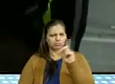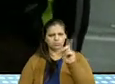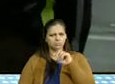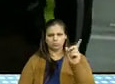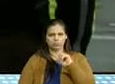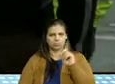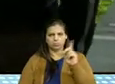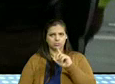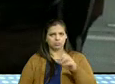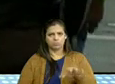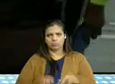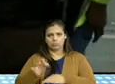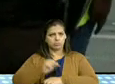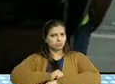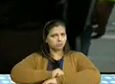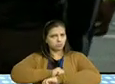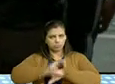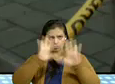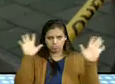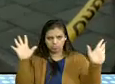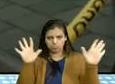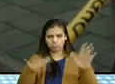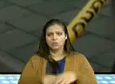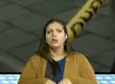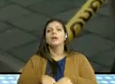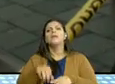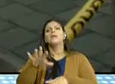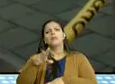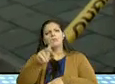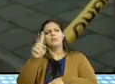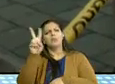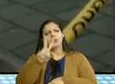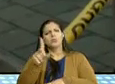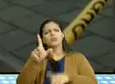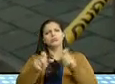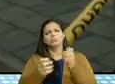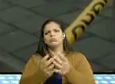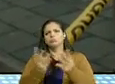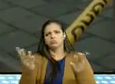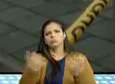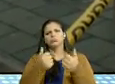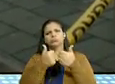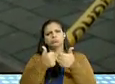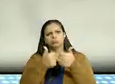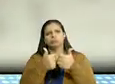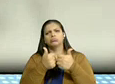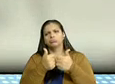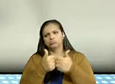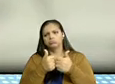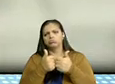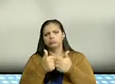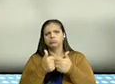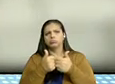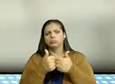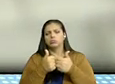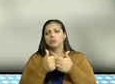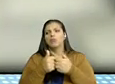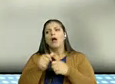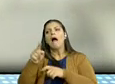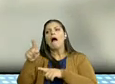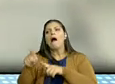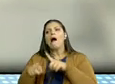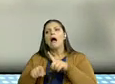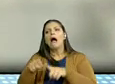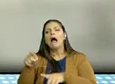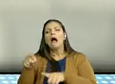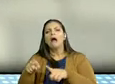no son todos, pero son muchos. Aquí andan vagando por ahí, viviendo de